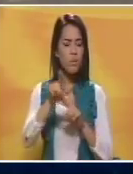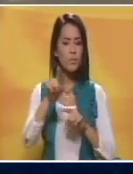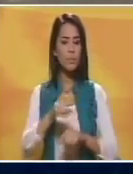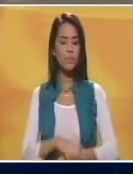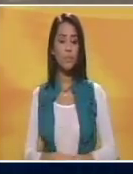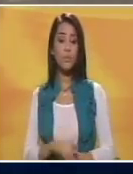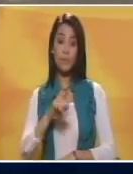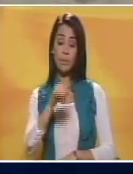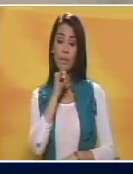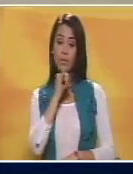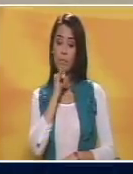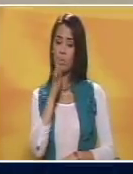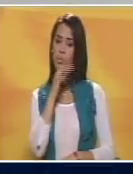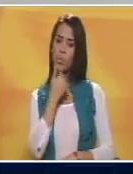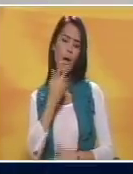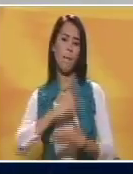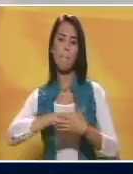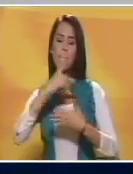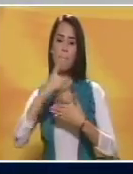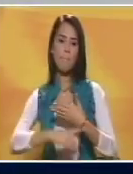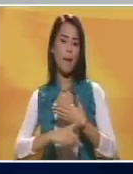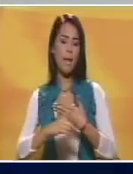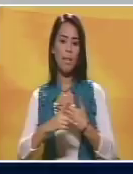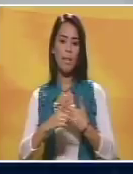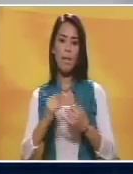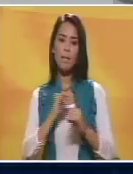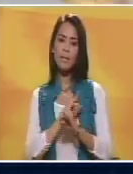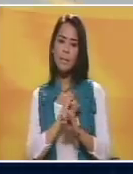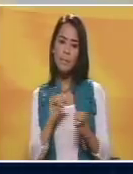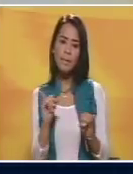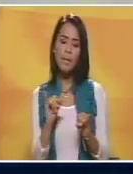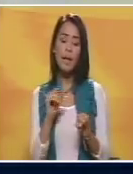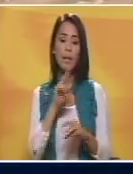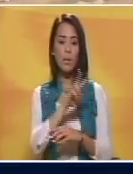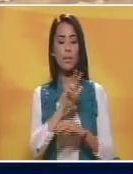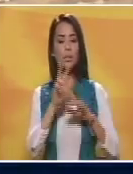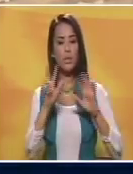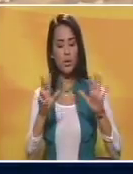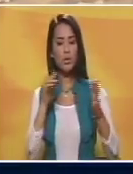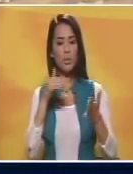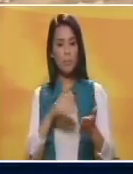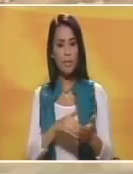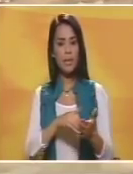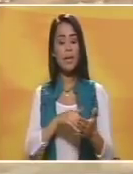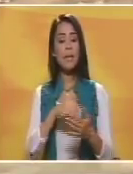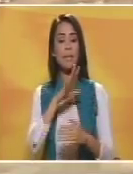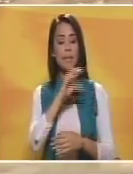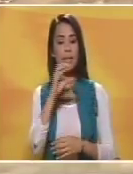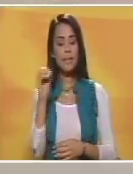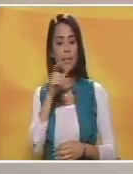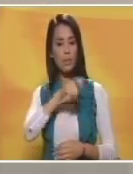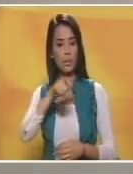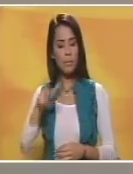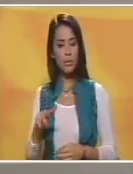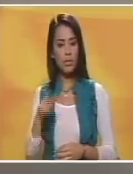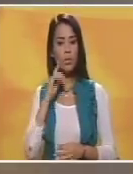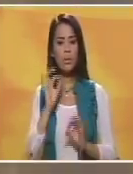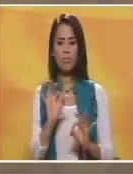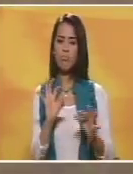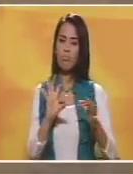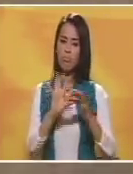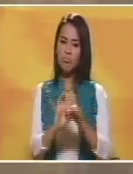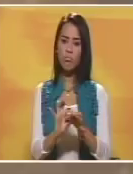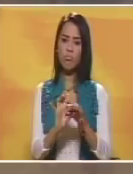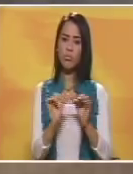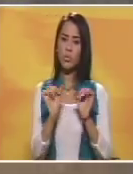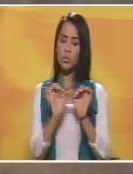Mattis subrayó que no hay plan de retirar parte de los 28.500 efectivos en Seúl y resaltó que la alianza